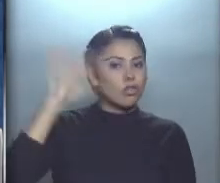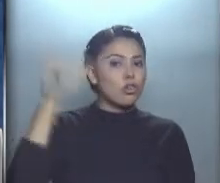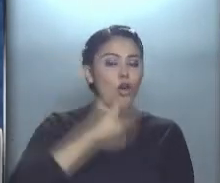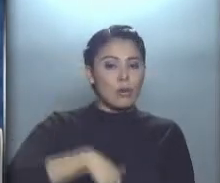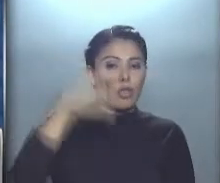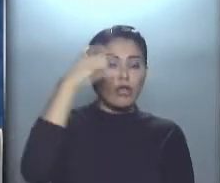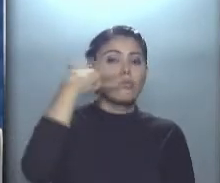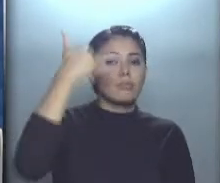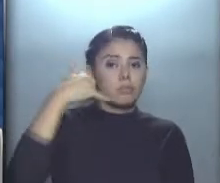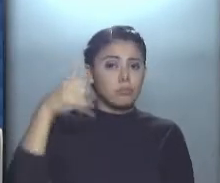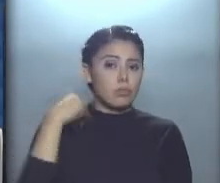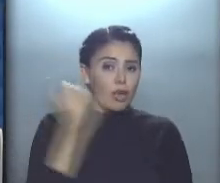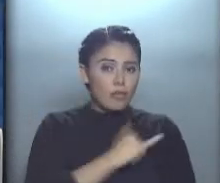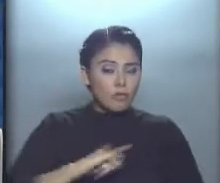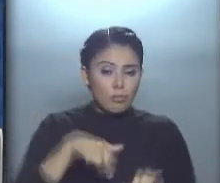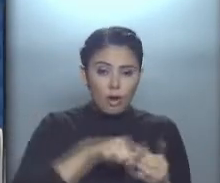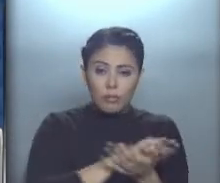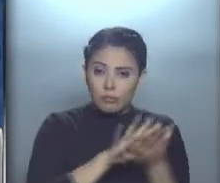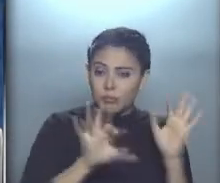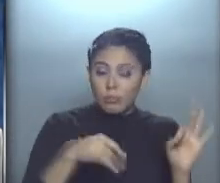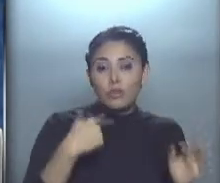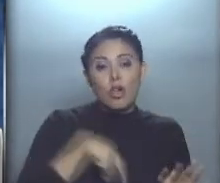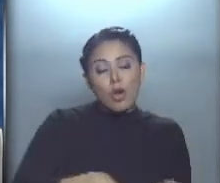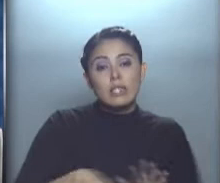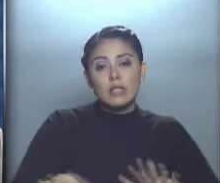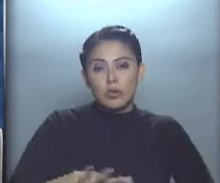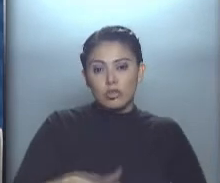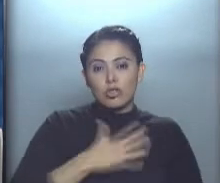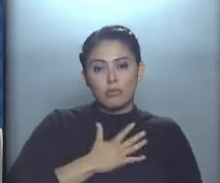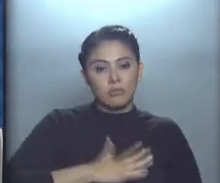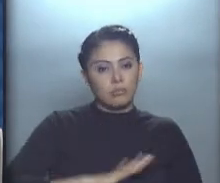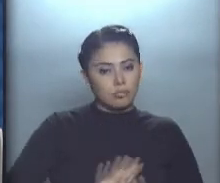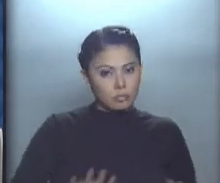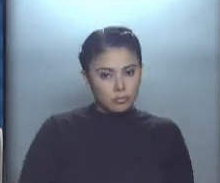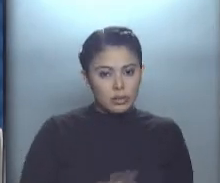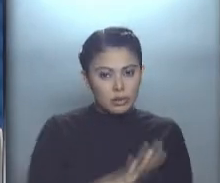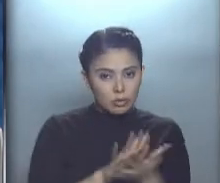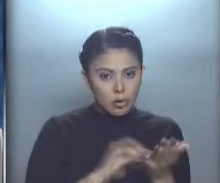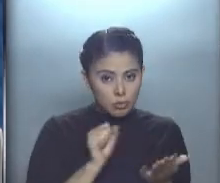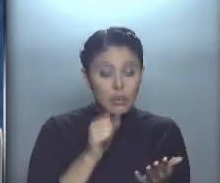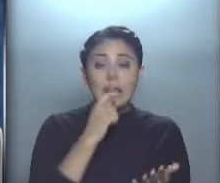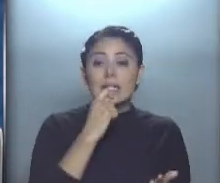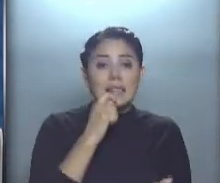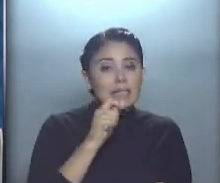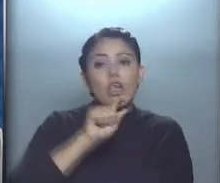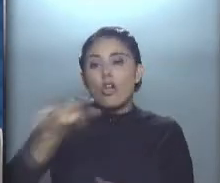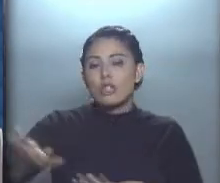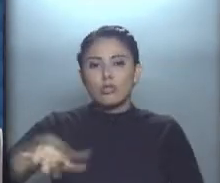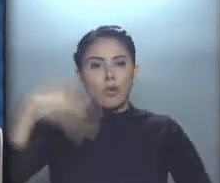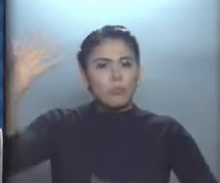de las provincias argentinas. Por lo tanto, hoy consideramos nosotros que la situación está encauzada y resuelta. Si se producen otros